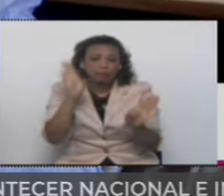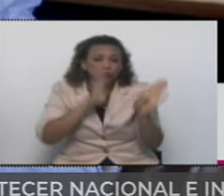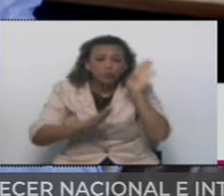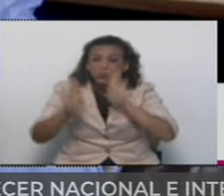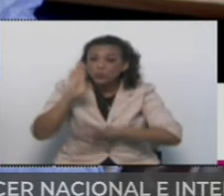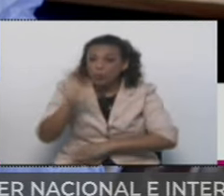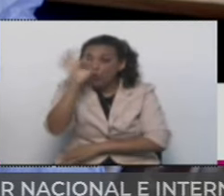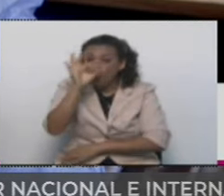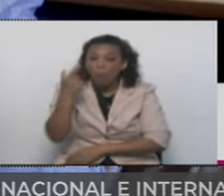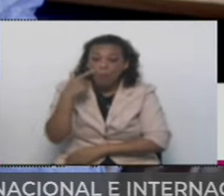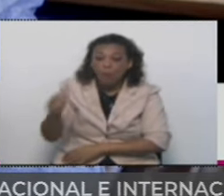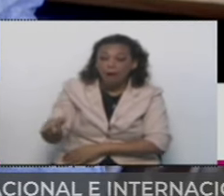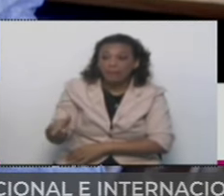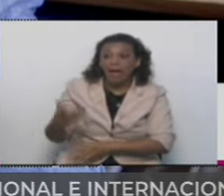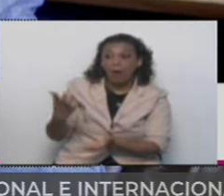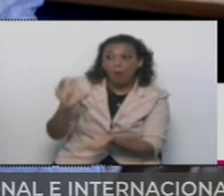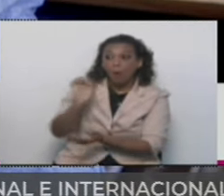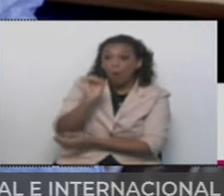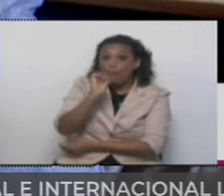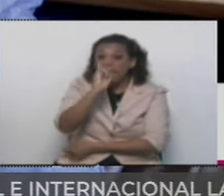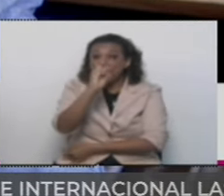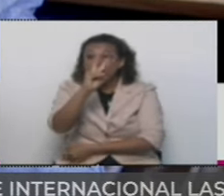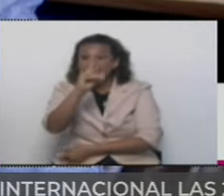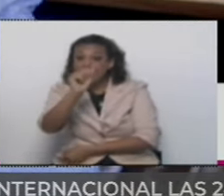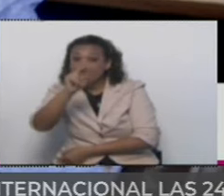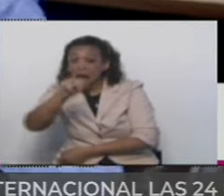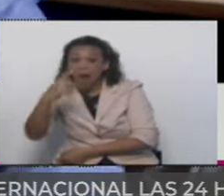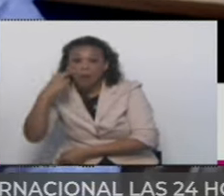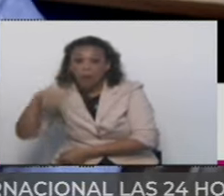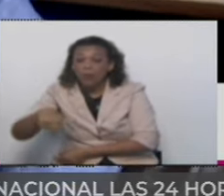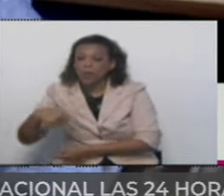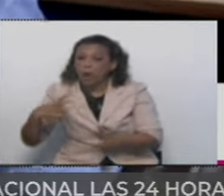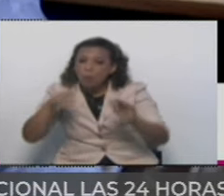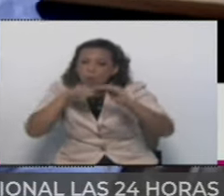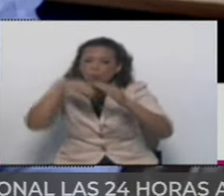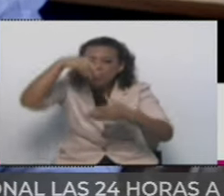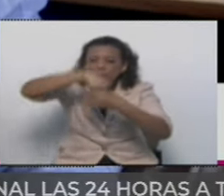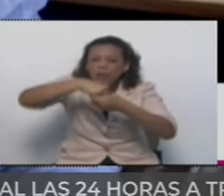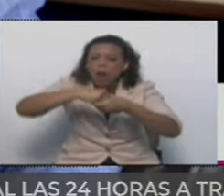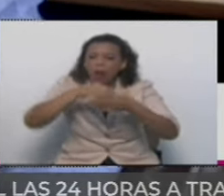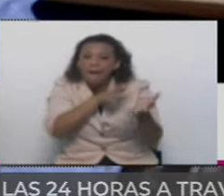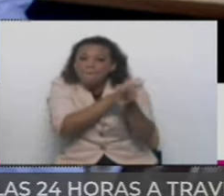está involucrado en planes. Porque yo te lo puedo decir, Karen,